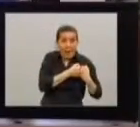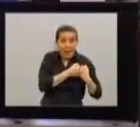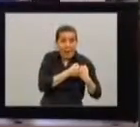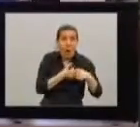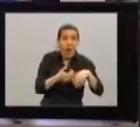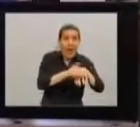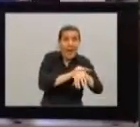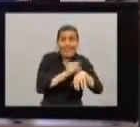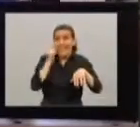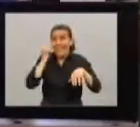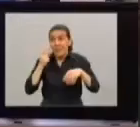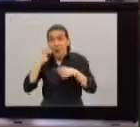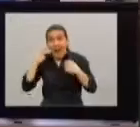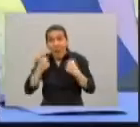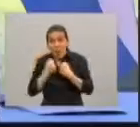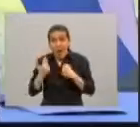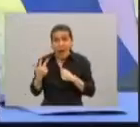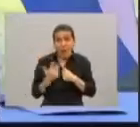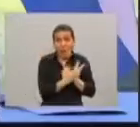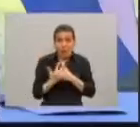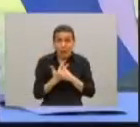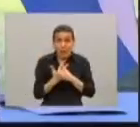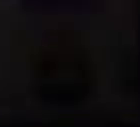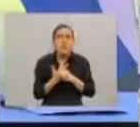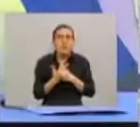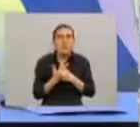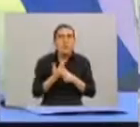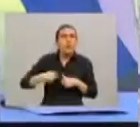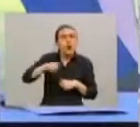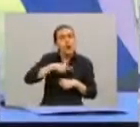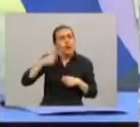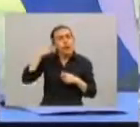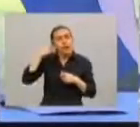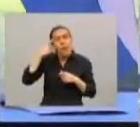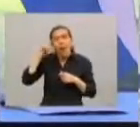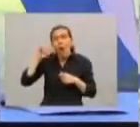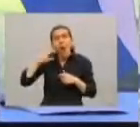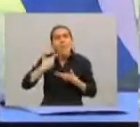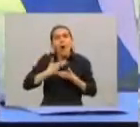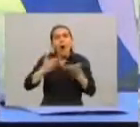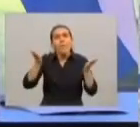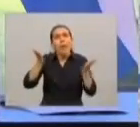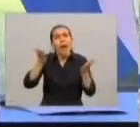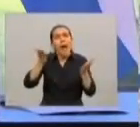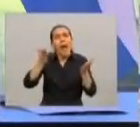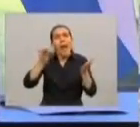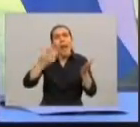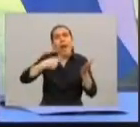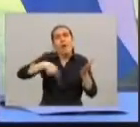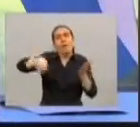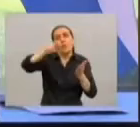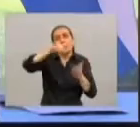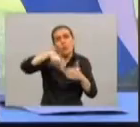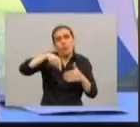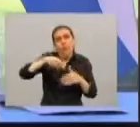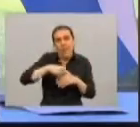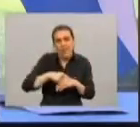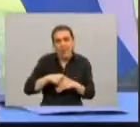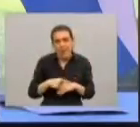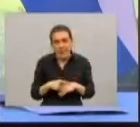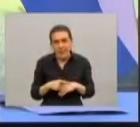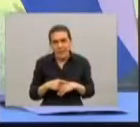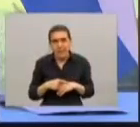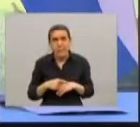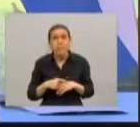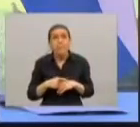manejándola. Y Argentina la viene manejando y piloteando bien en comparación con muchos países de América Latina. Sí, estamos viendo el